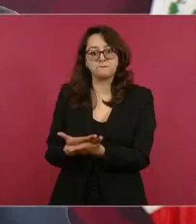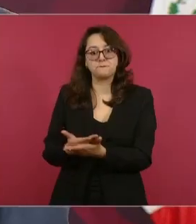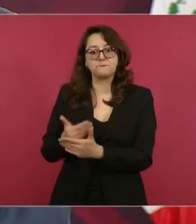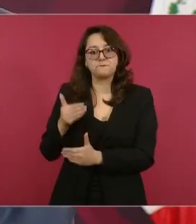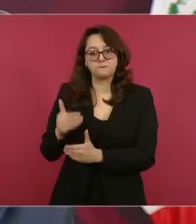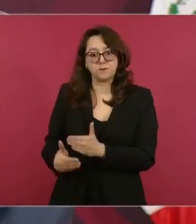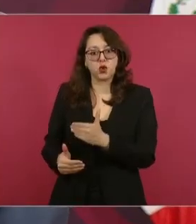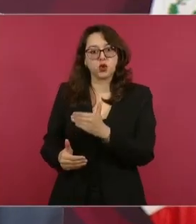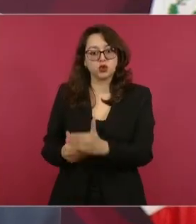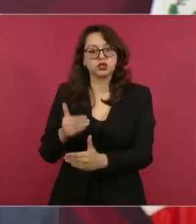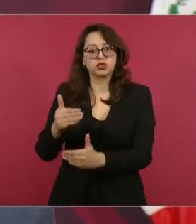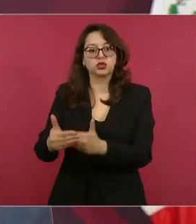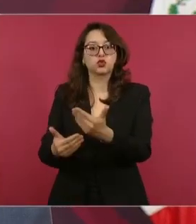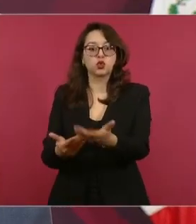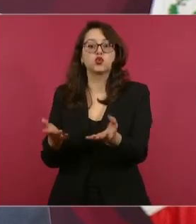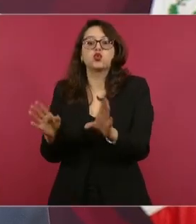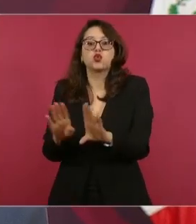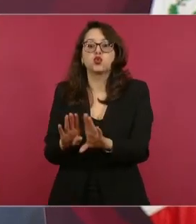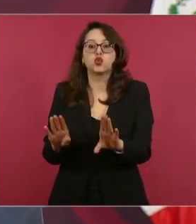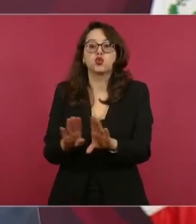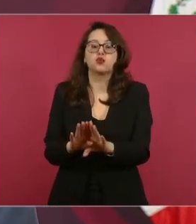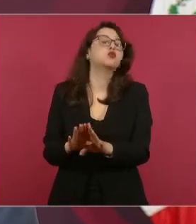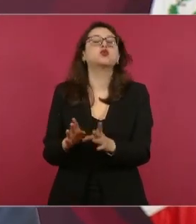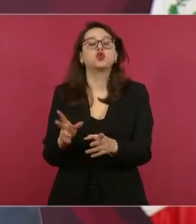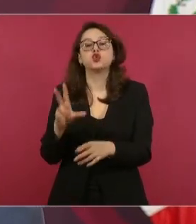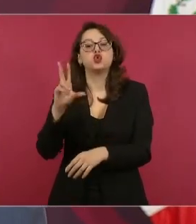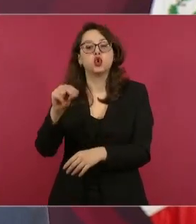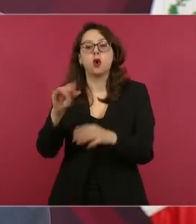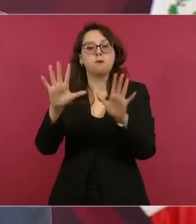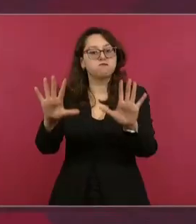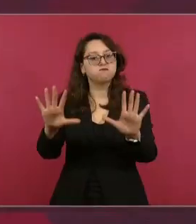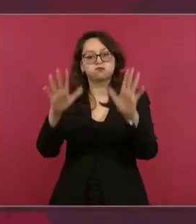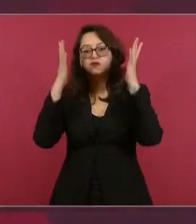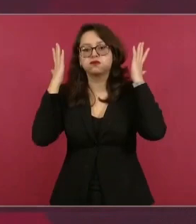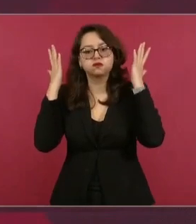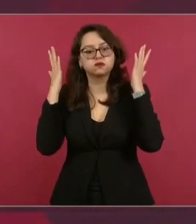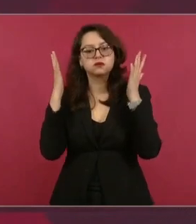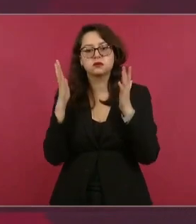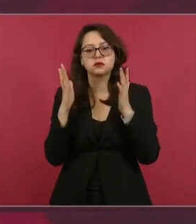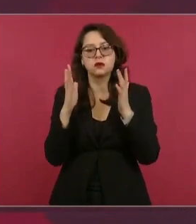sería un proceso que llevaría tiempo.